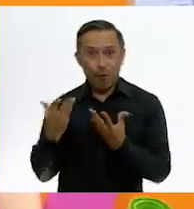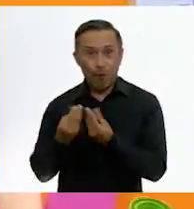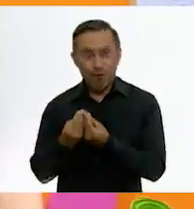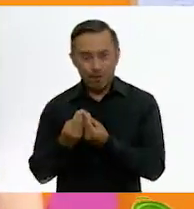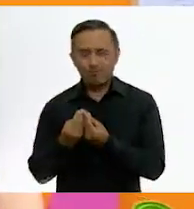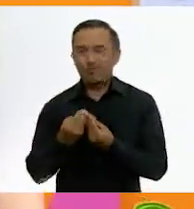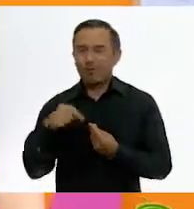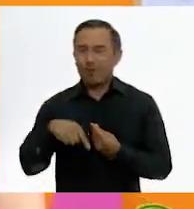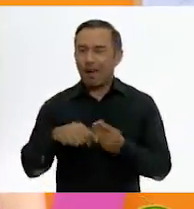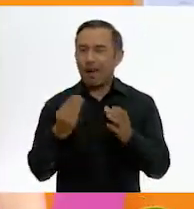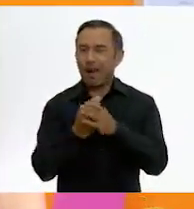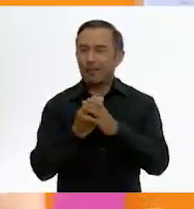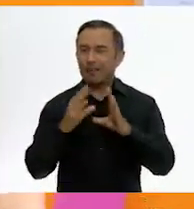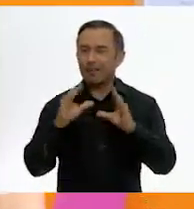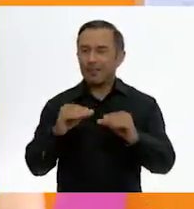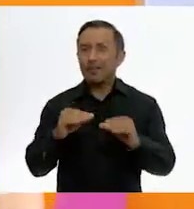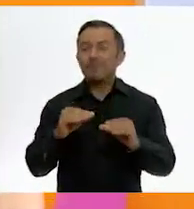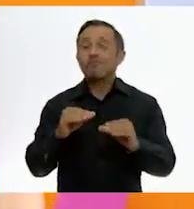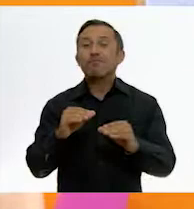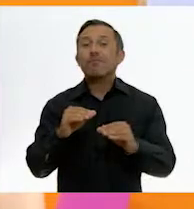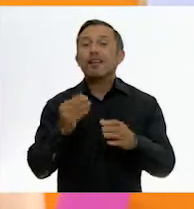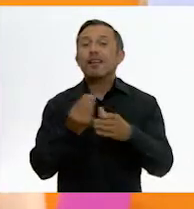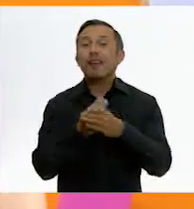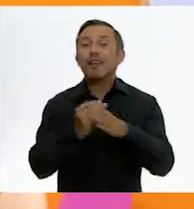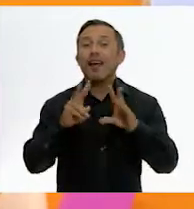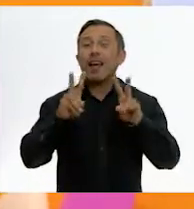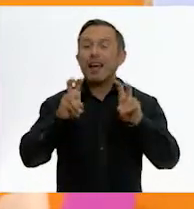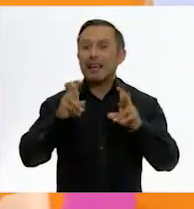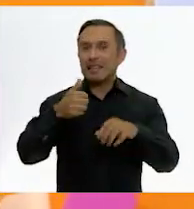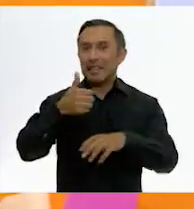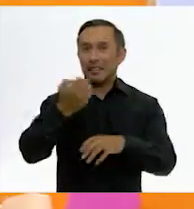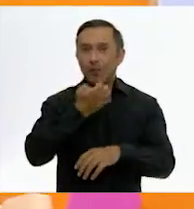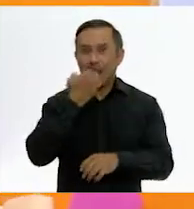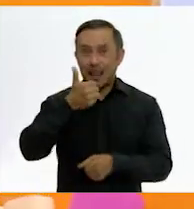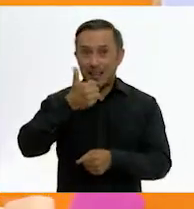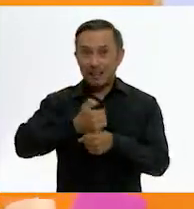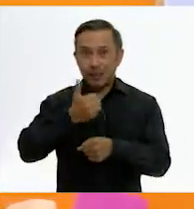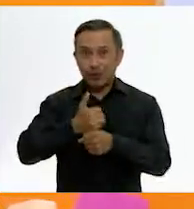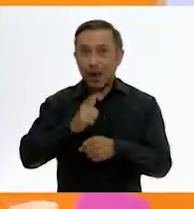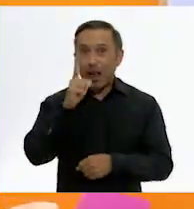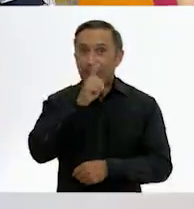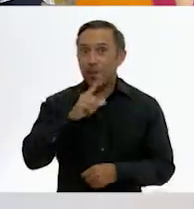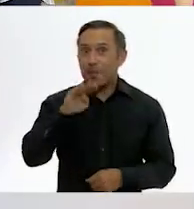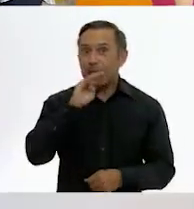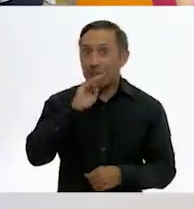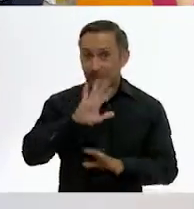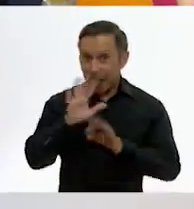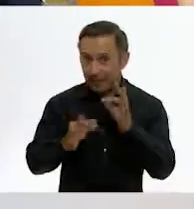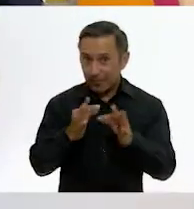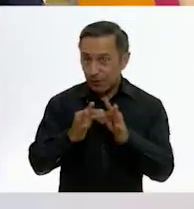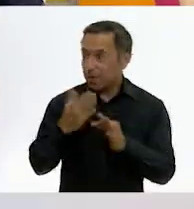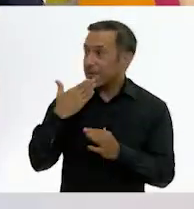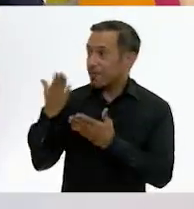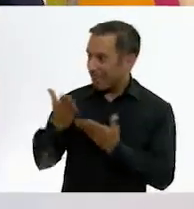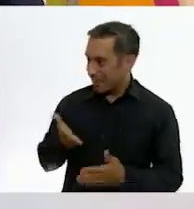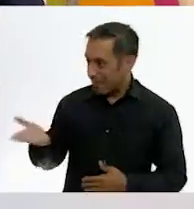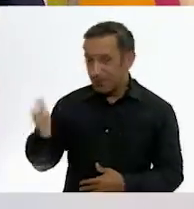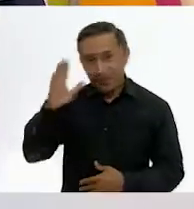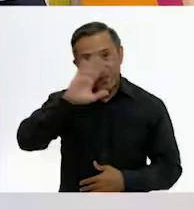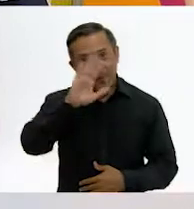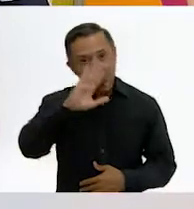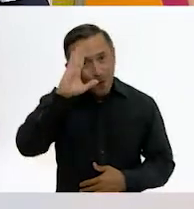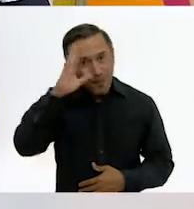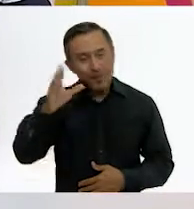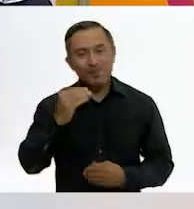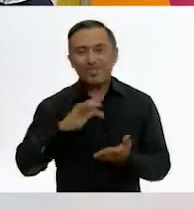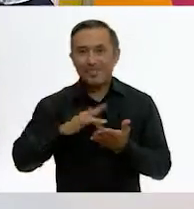en esta clase de lengua materna de sexto grado están listos maestra bienvenida hola muchas gracias hola que